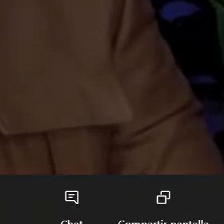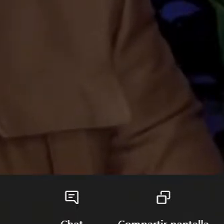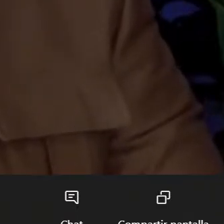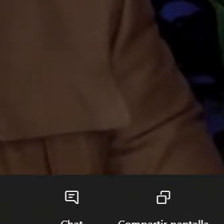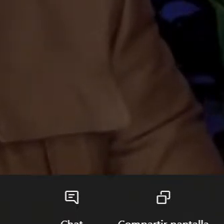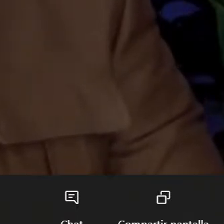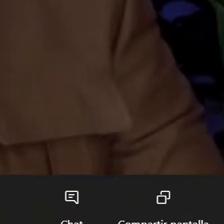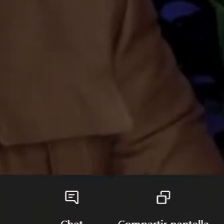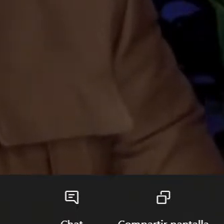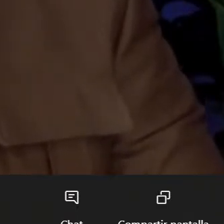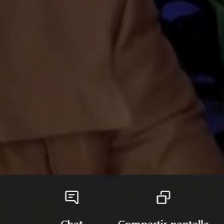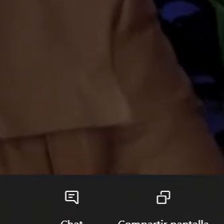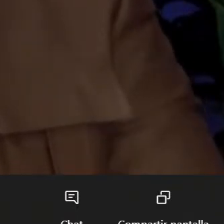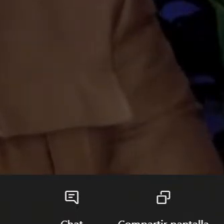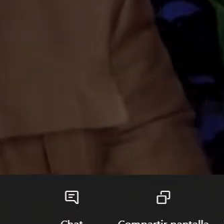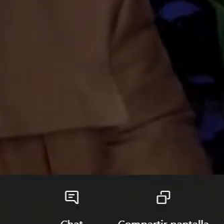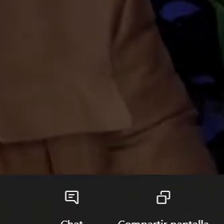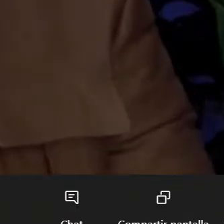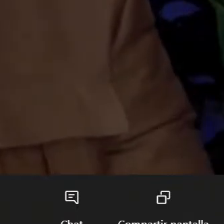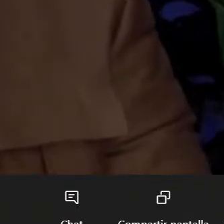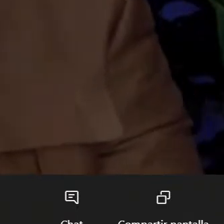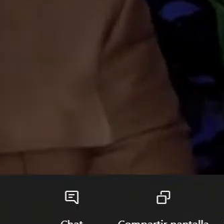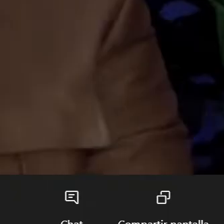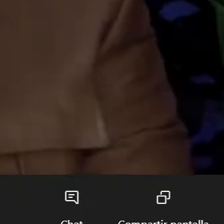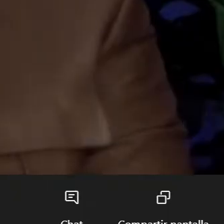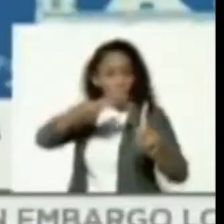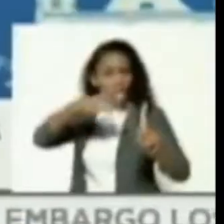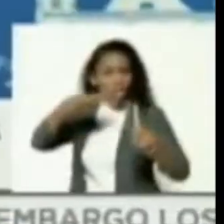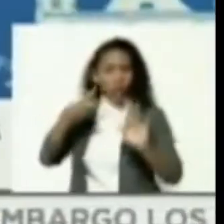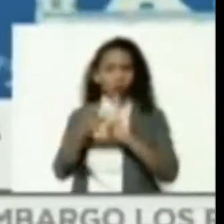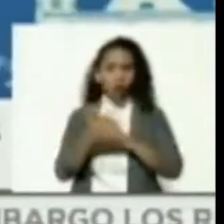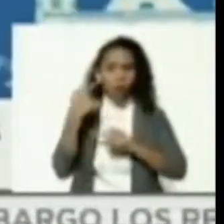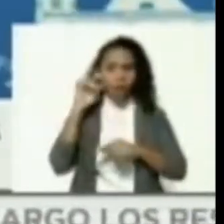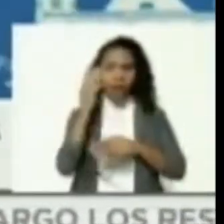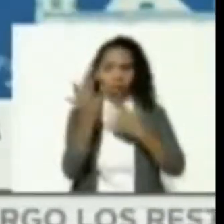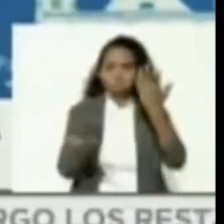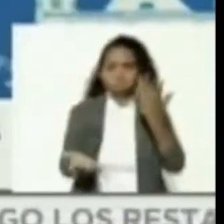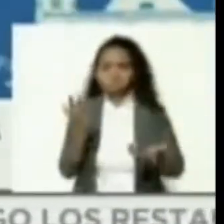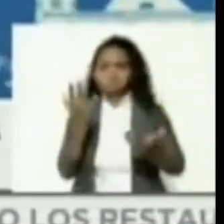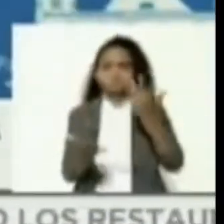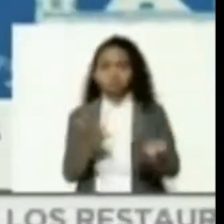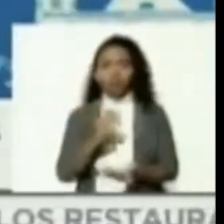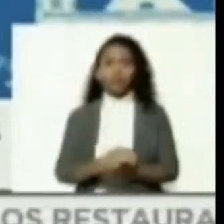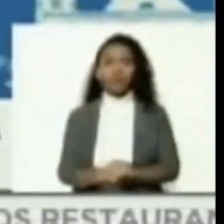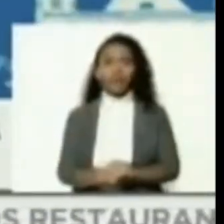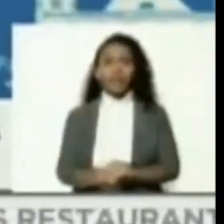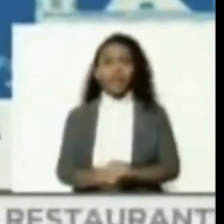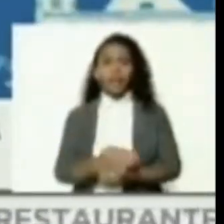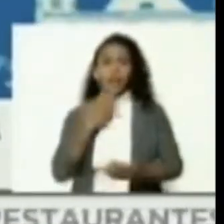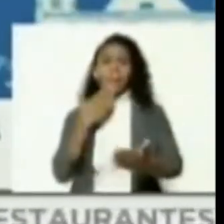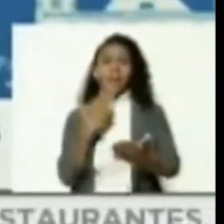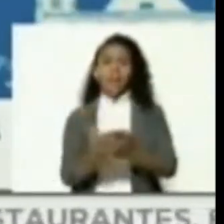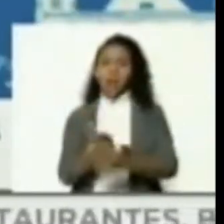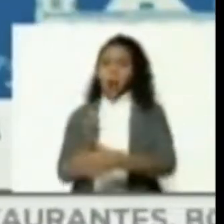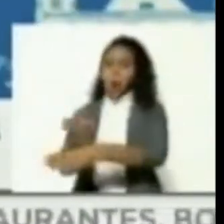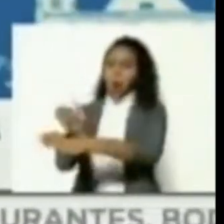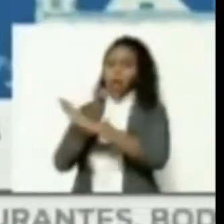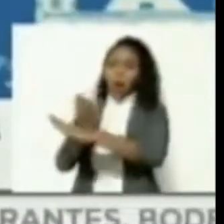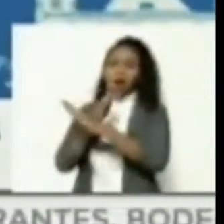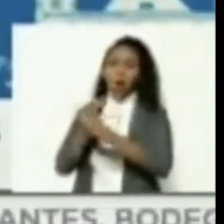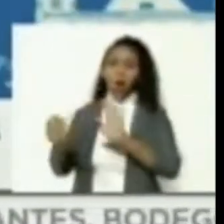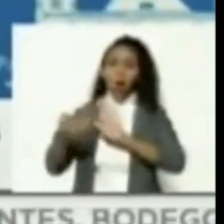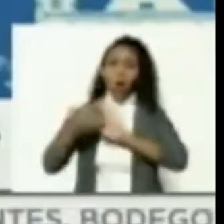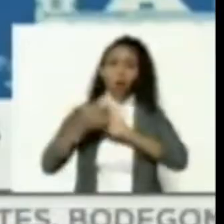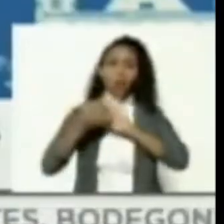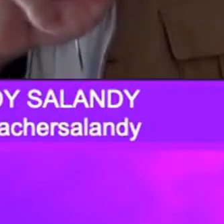estómago, normalmente es una señal de que estamos hablando de nosotros mismos. Sí. Y la frase clave donde podemos, tienen que ponerme doble con Orki porque